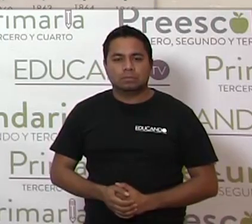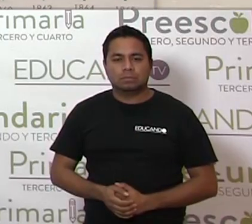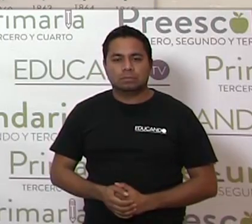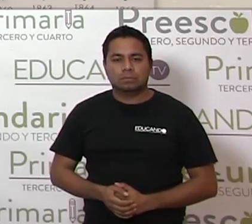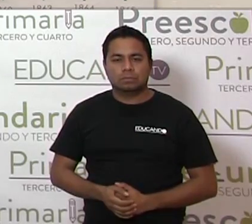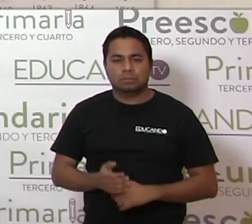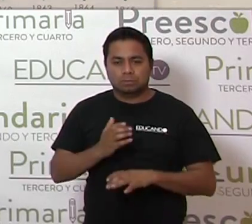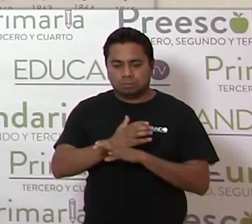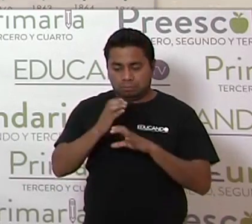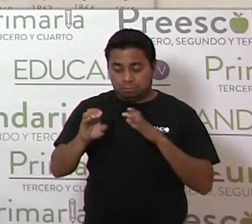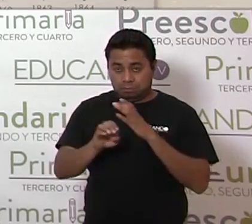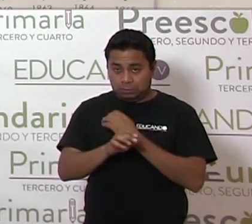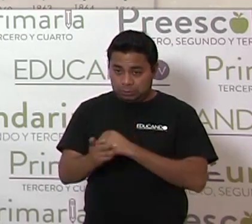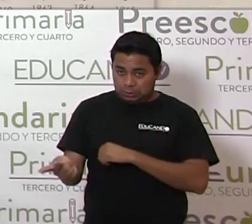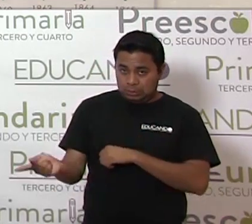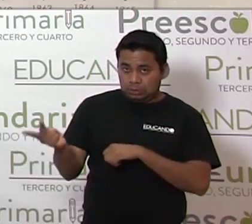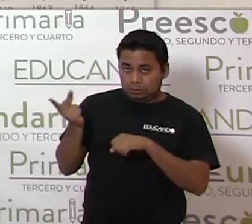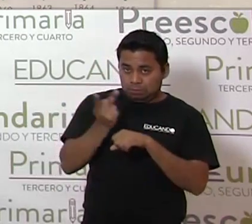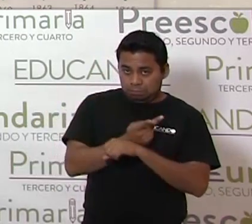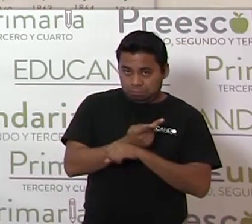van a surgir o que van a estar en el proceso,